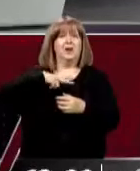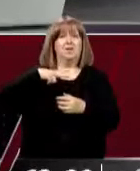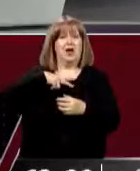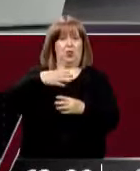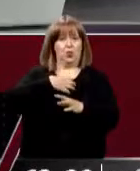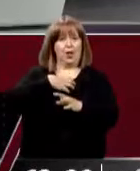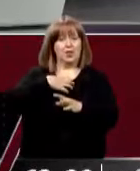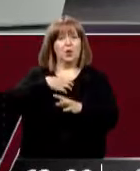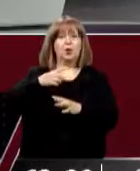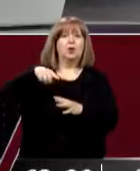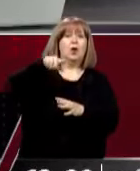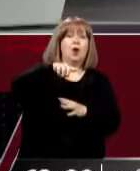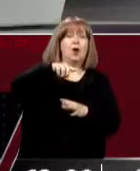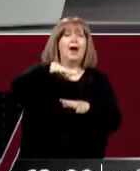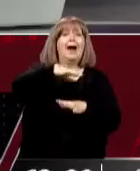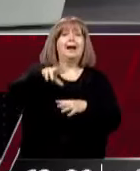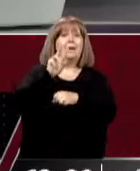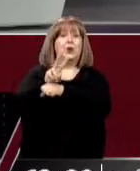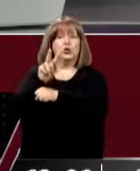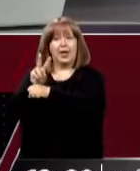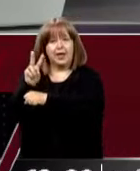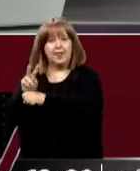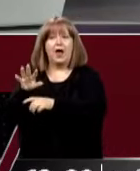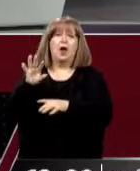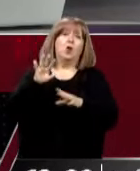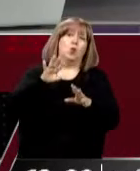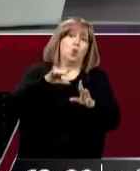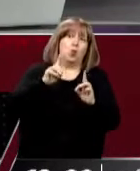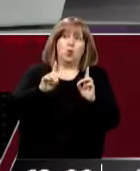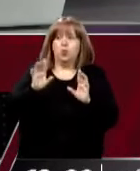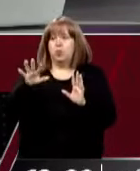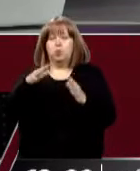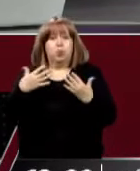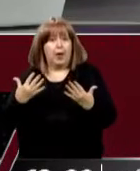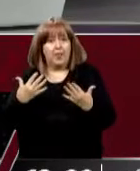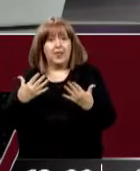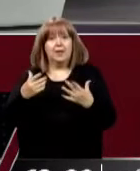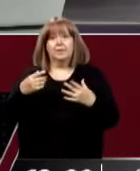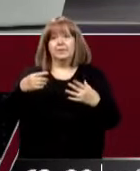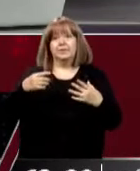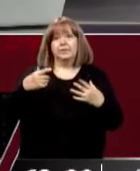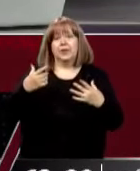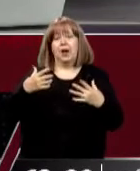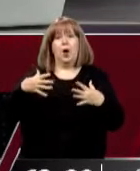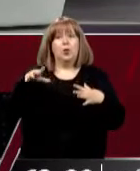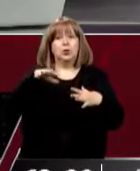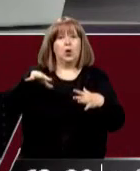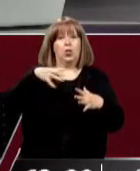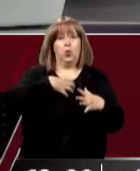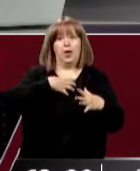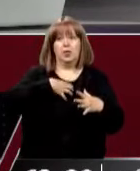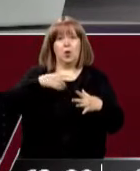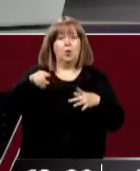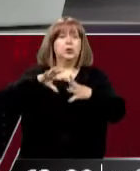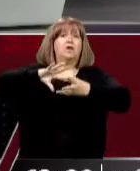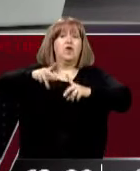privado o en todo caso que pueda ser un área protegida o cualquier otra, o que esté reñido con otros títulos de dominio. Por eso